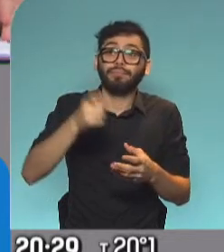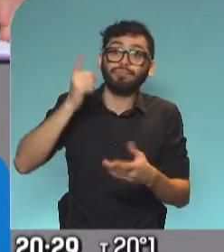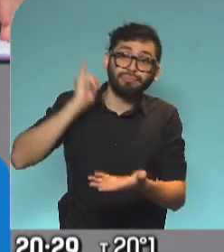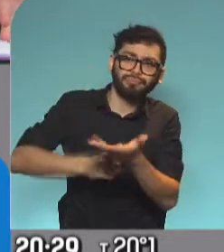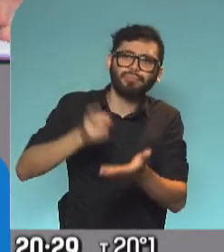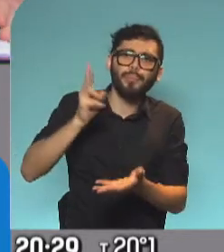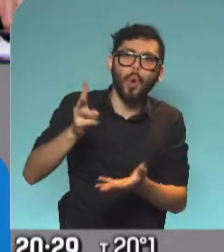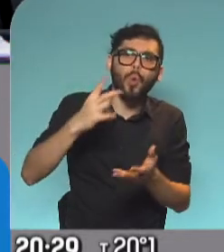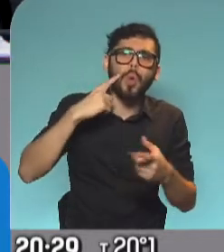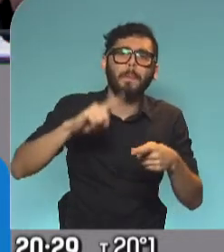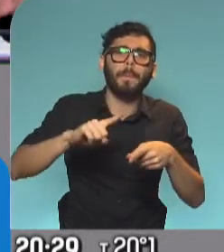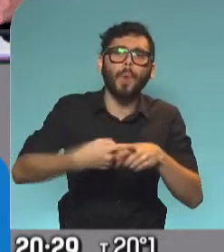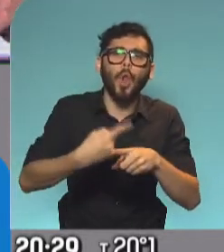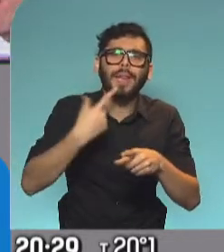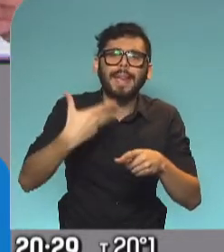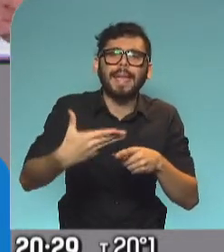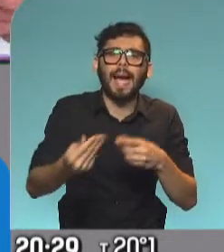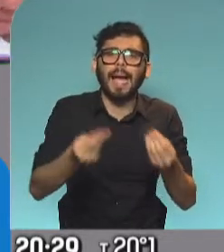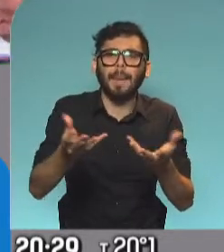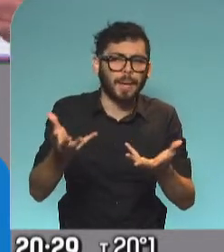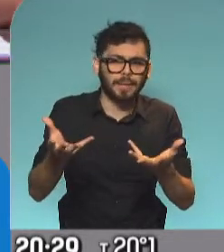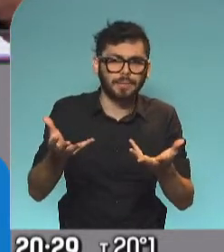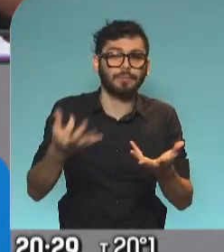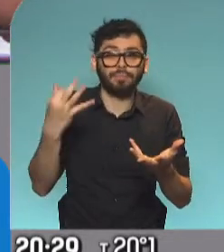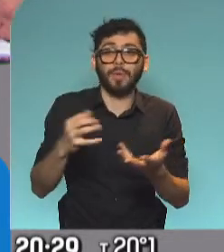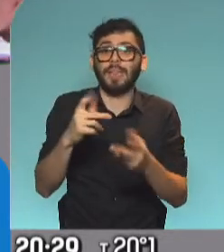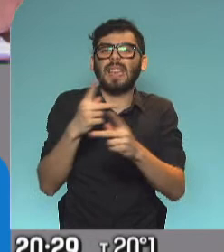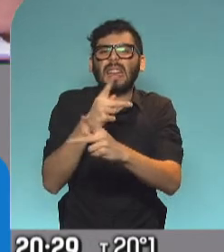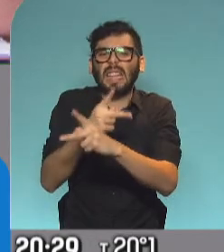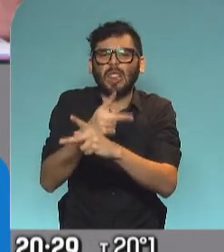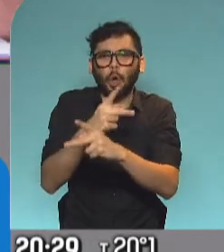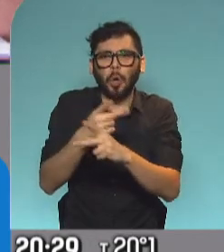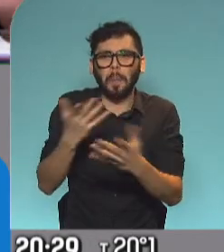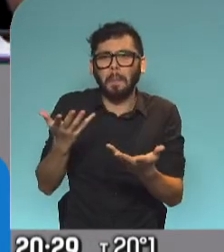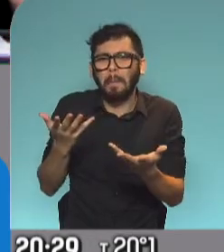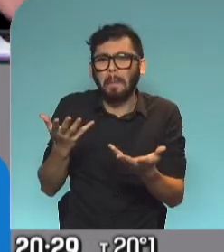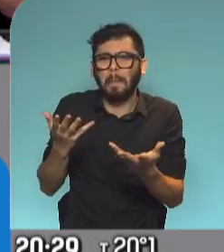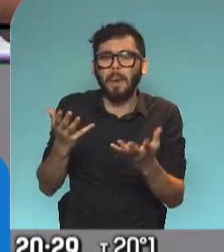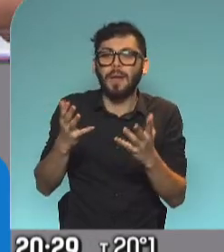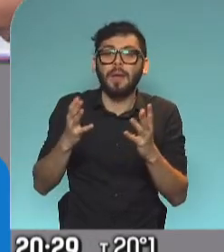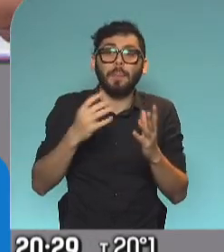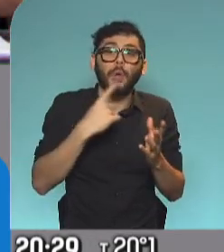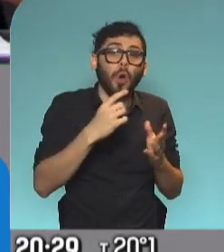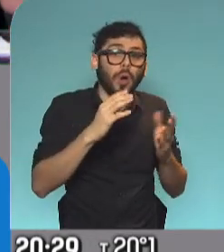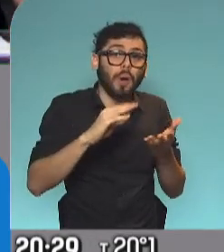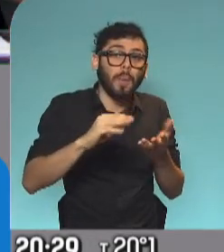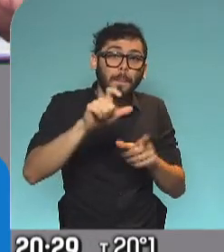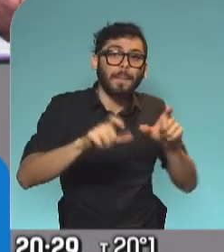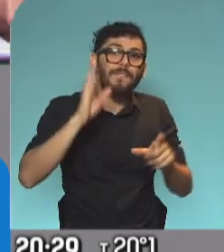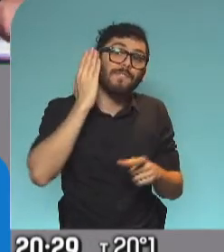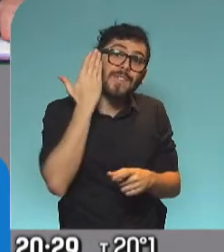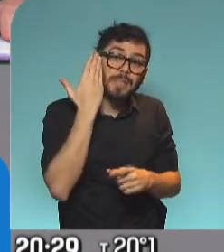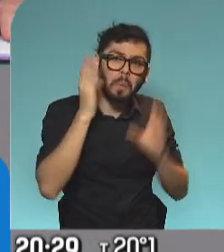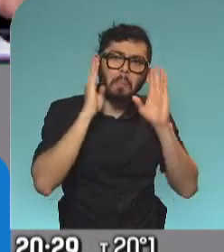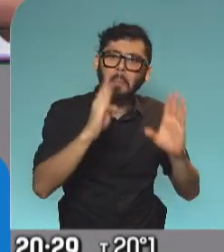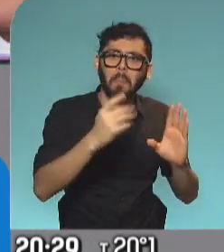tiene esto. Recordemos que mucho interés por lo que pasa en TikTok, poco interés a veces por lo que pasa desde la administración Trump, por lo que pasa con Facebook, por